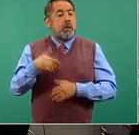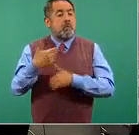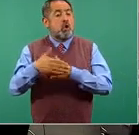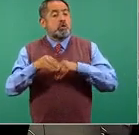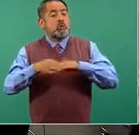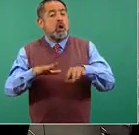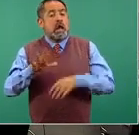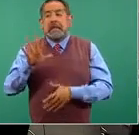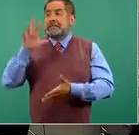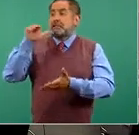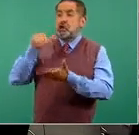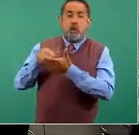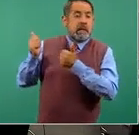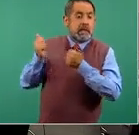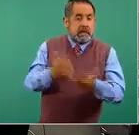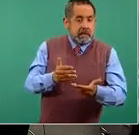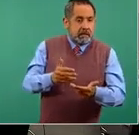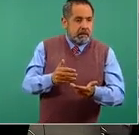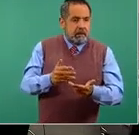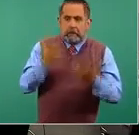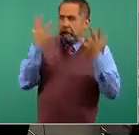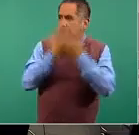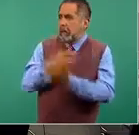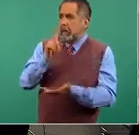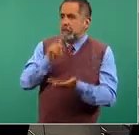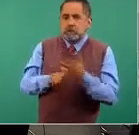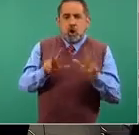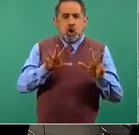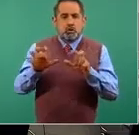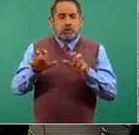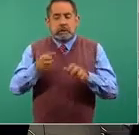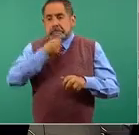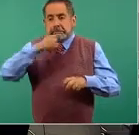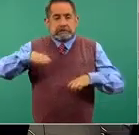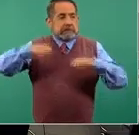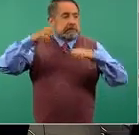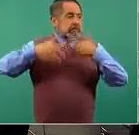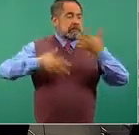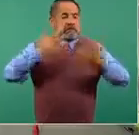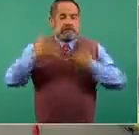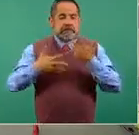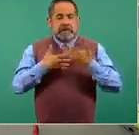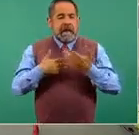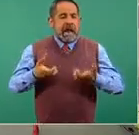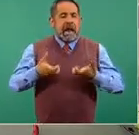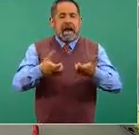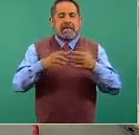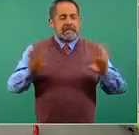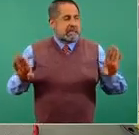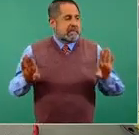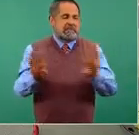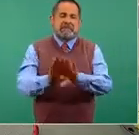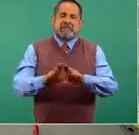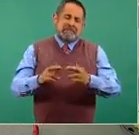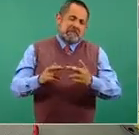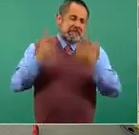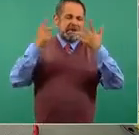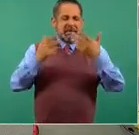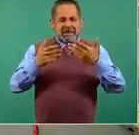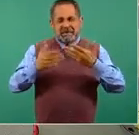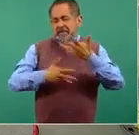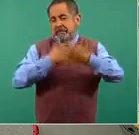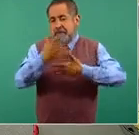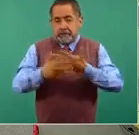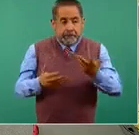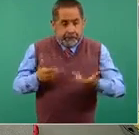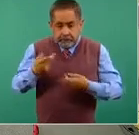dosis, que llegaron solo 1,800, entonces la gente adulta mayor cerró las calles y entonces los encargados del lugar